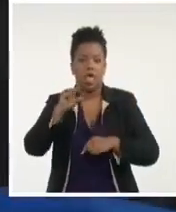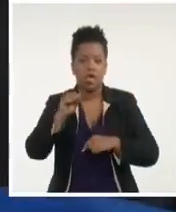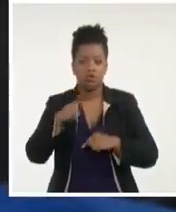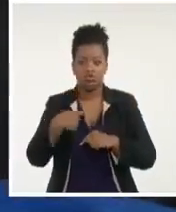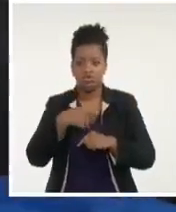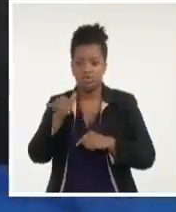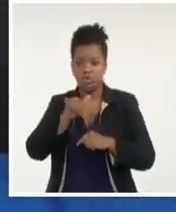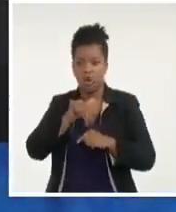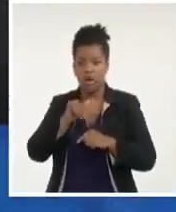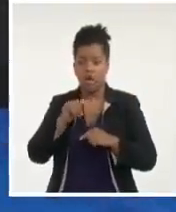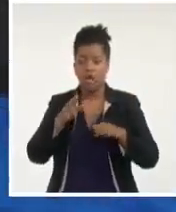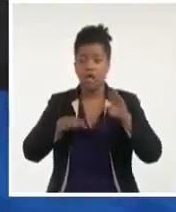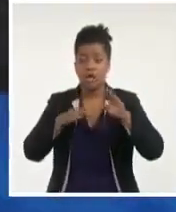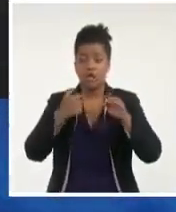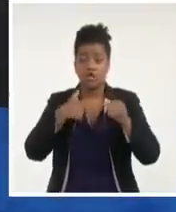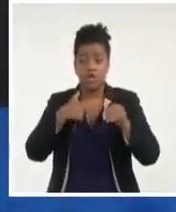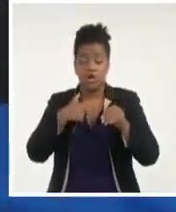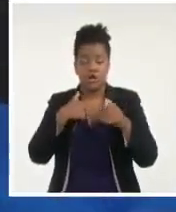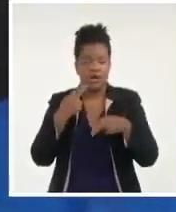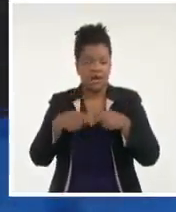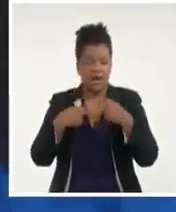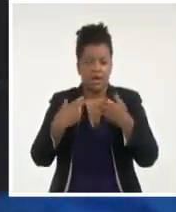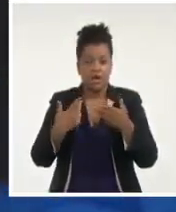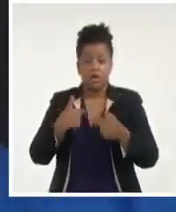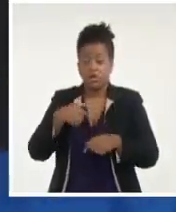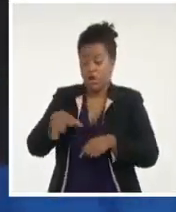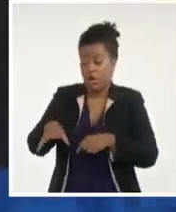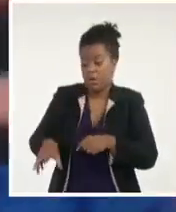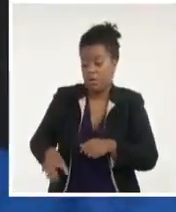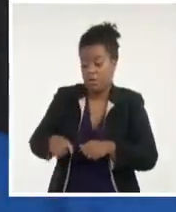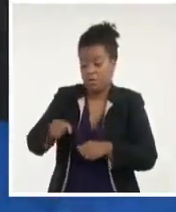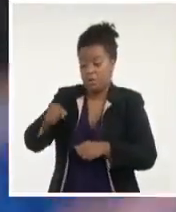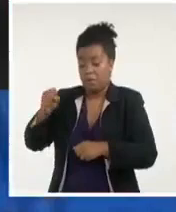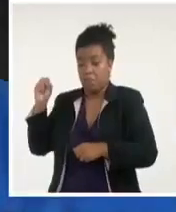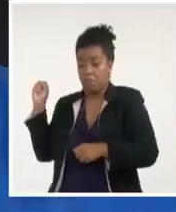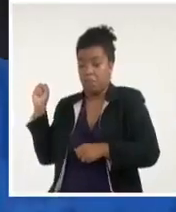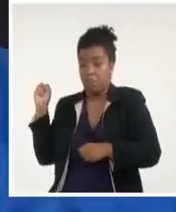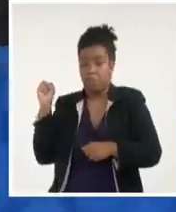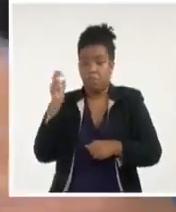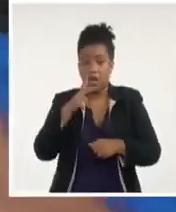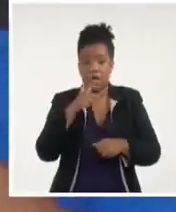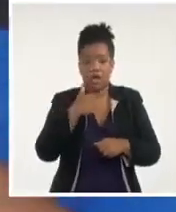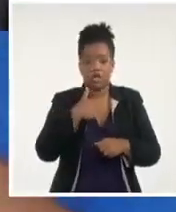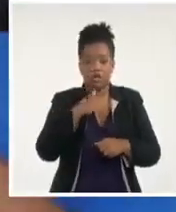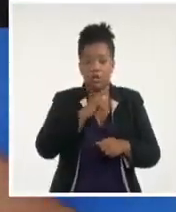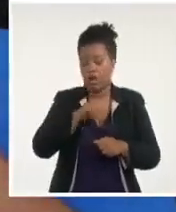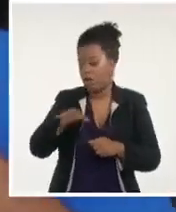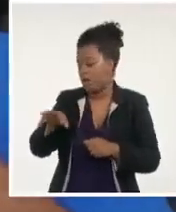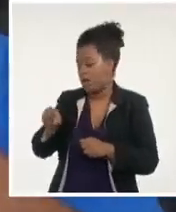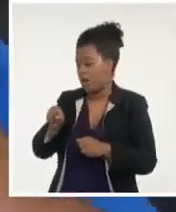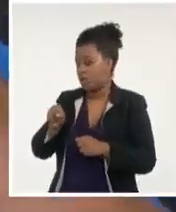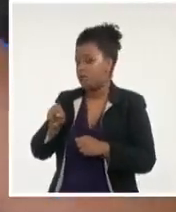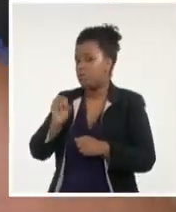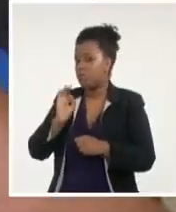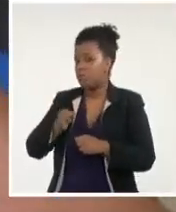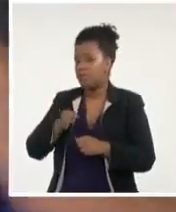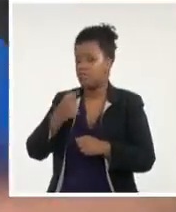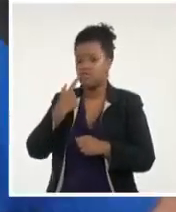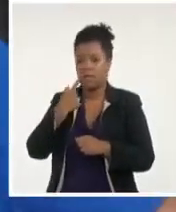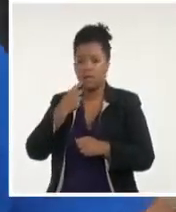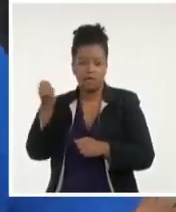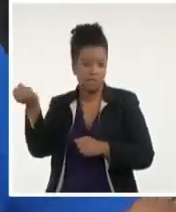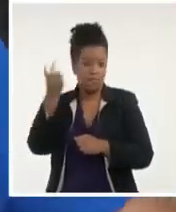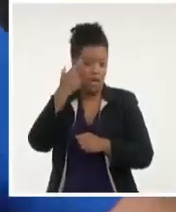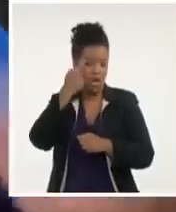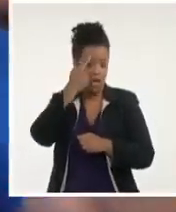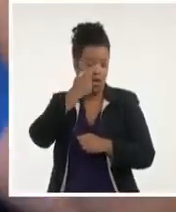esas, yo sin querer, me descuido, agarrar una piedra para poderla devolver, quité la vista a la piedra y bueno, me alcanzó aquí en el